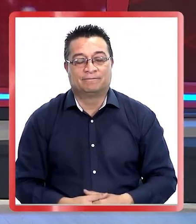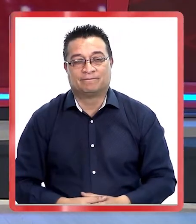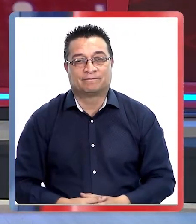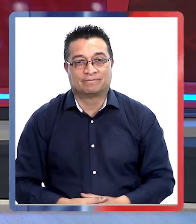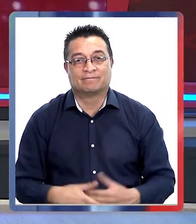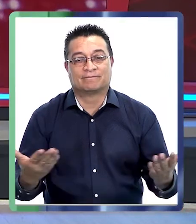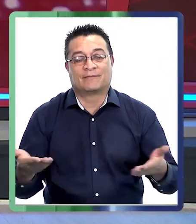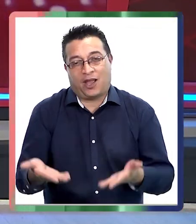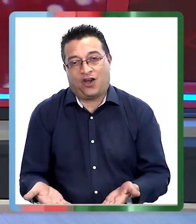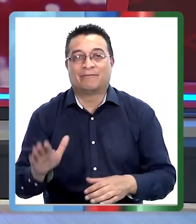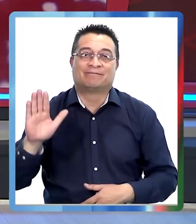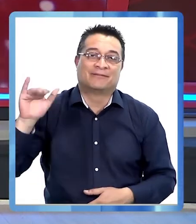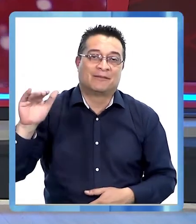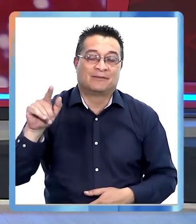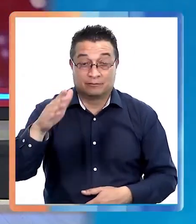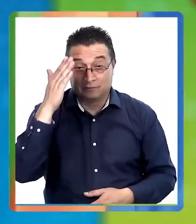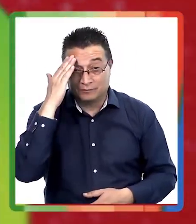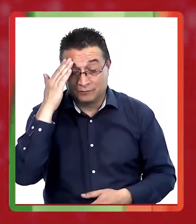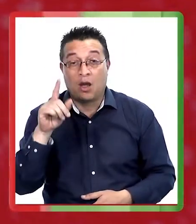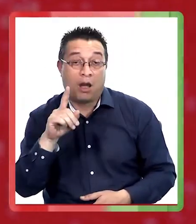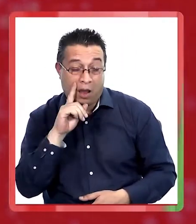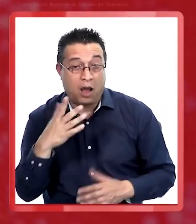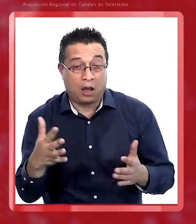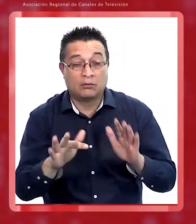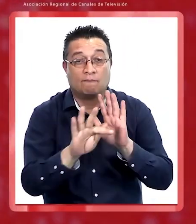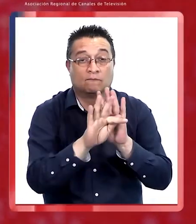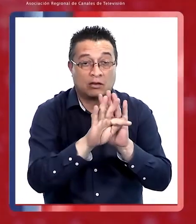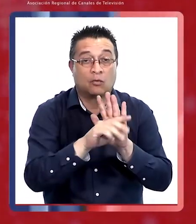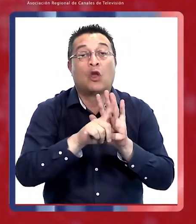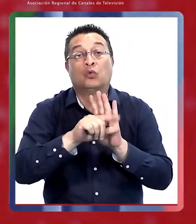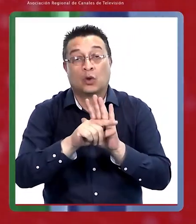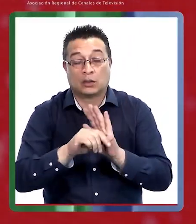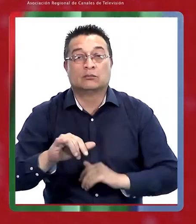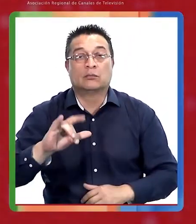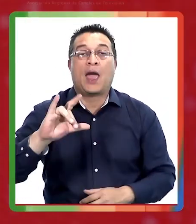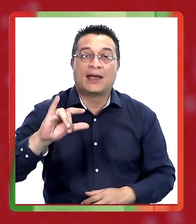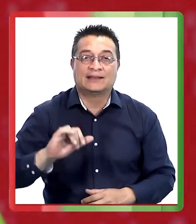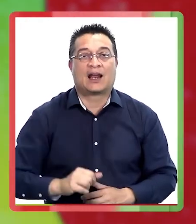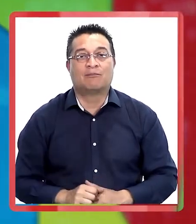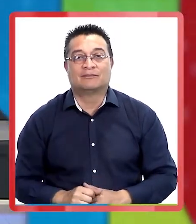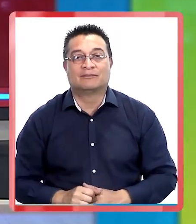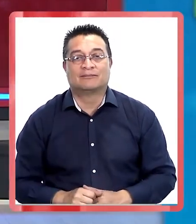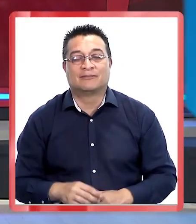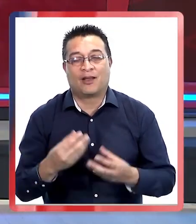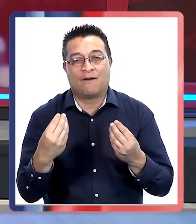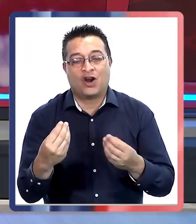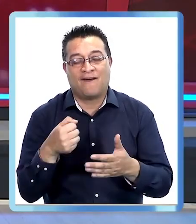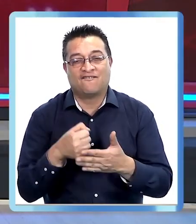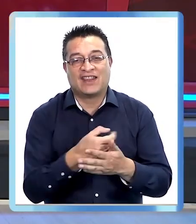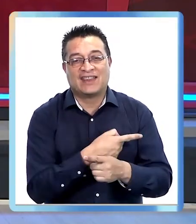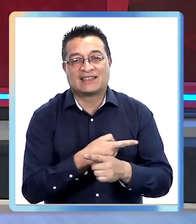www.portavoznoticias.cl. Llegó el momento de despedirnos y recuerden que estamos en las redes sociales, en Facebook, en Twitter y también en Instagram. Que tengan un buen fin de